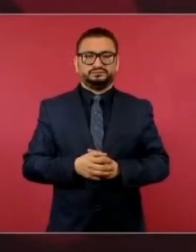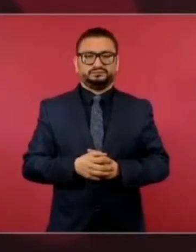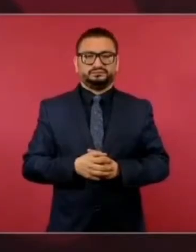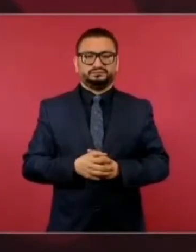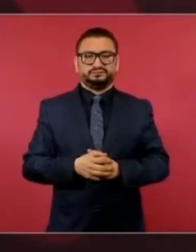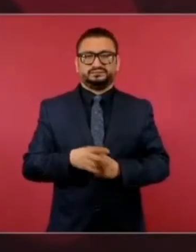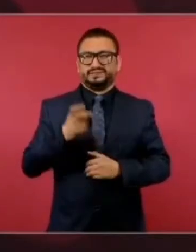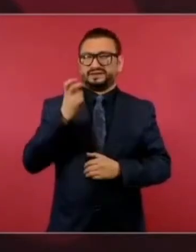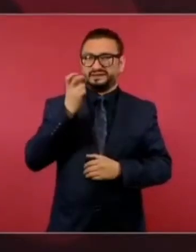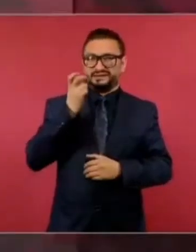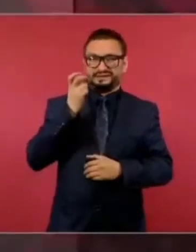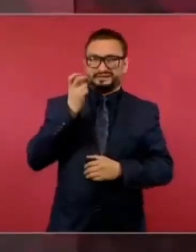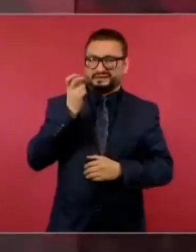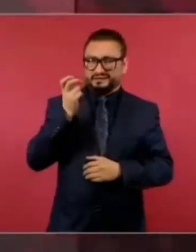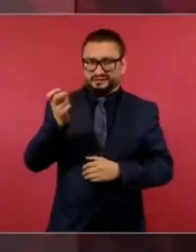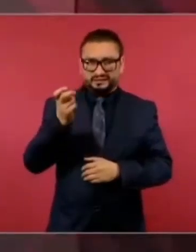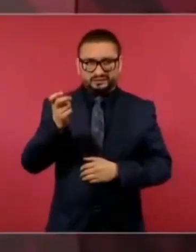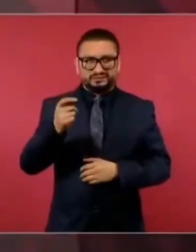inmoral,